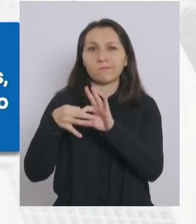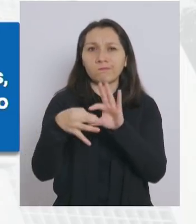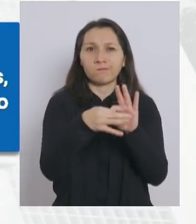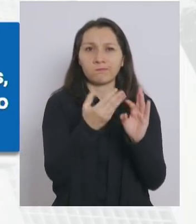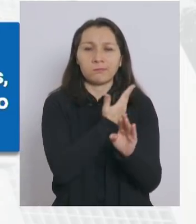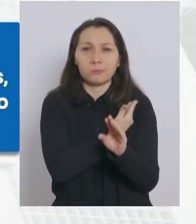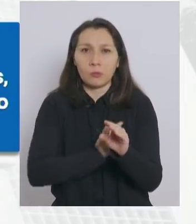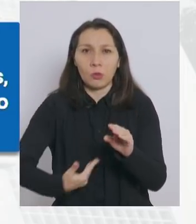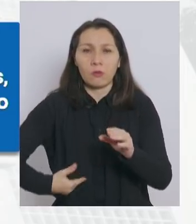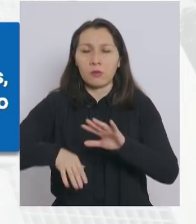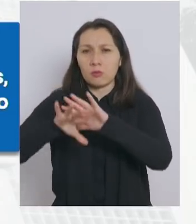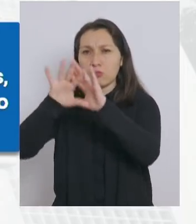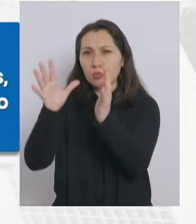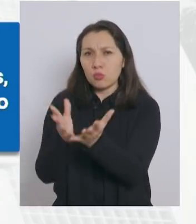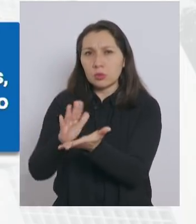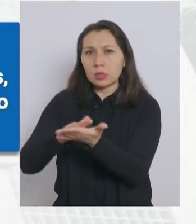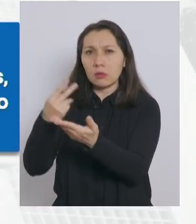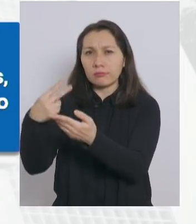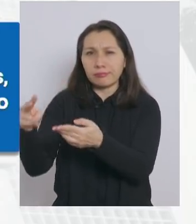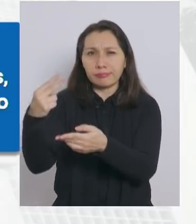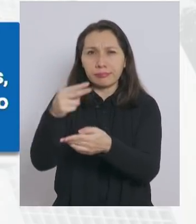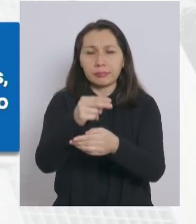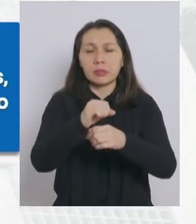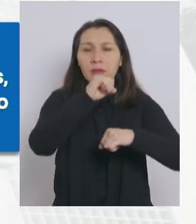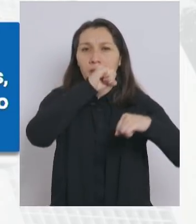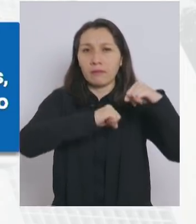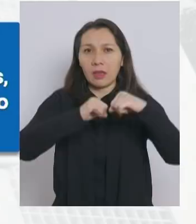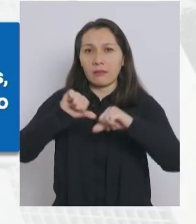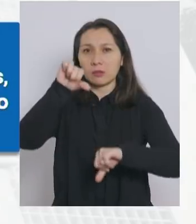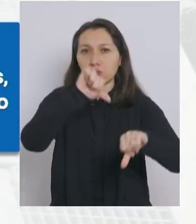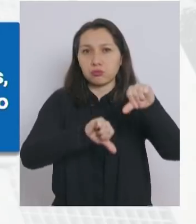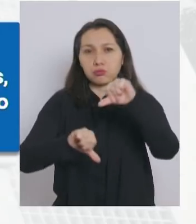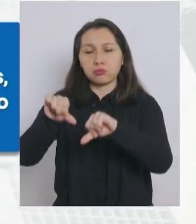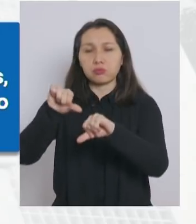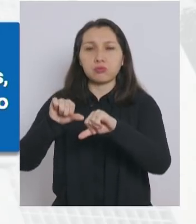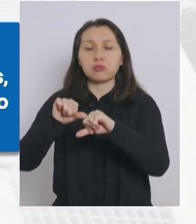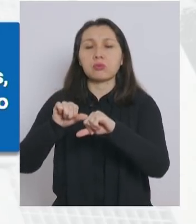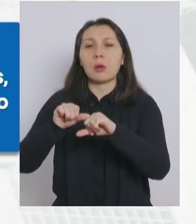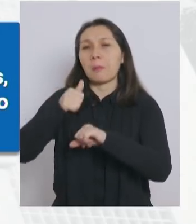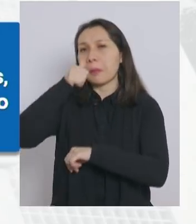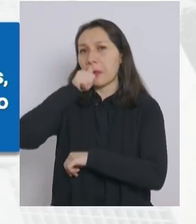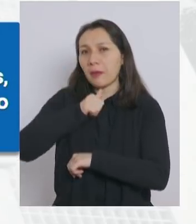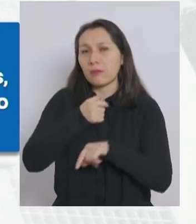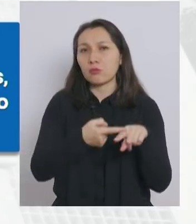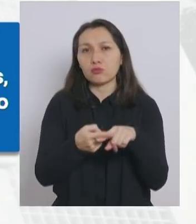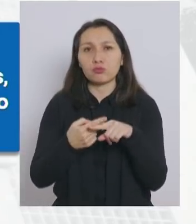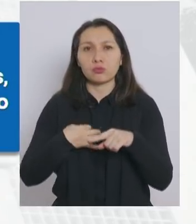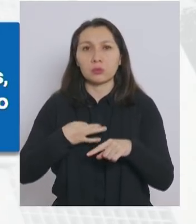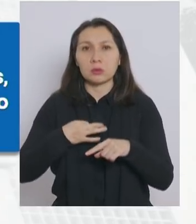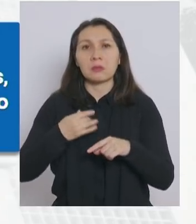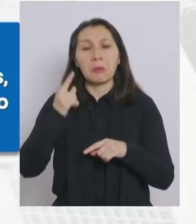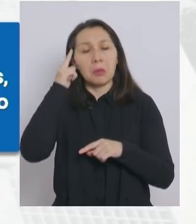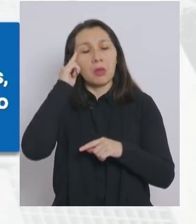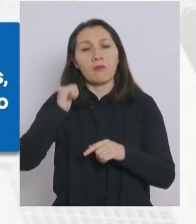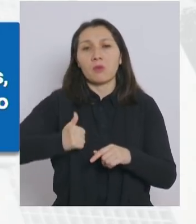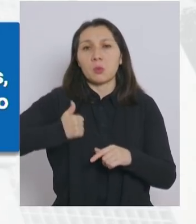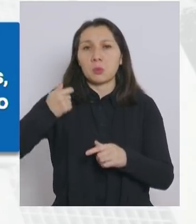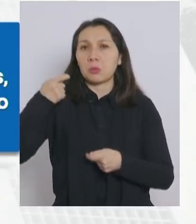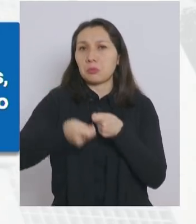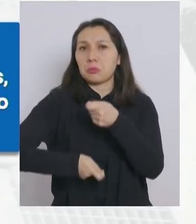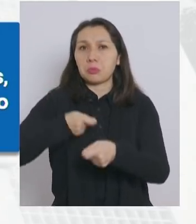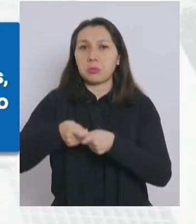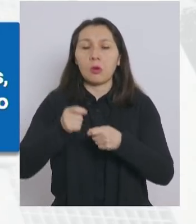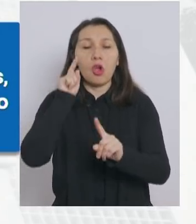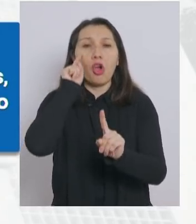gobiernos, organizaciones mundiales de salud, fabricantes, científicos, sector privado, sociedad civil y filantropía, con